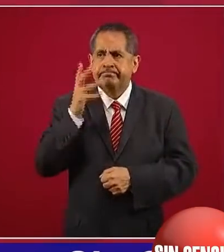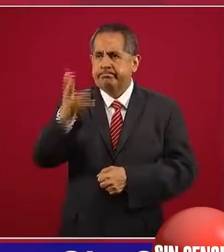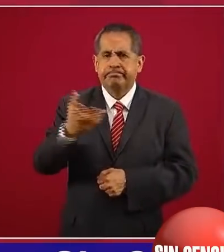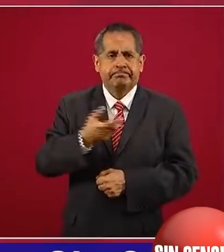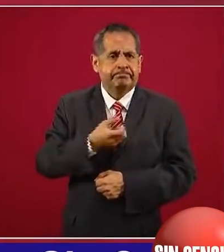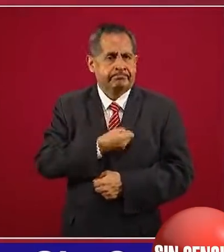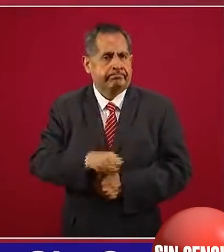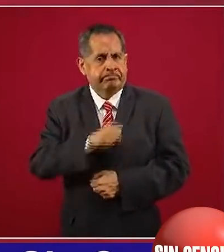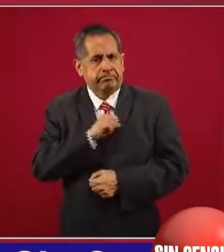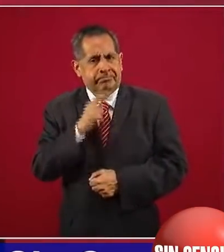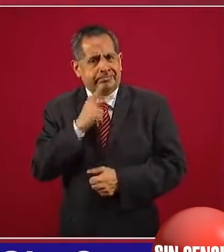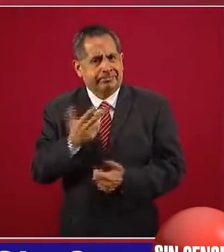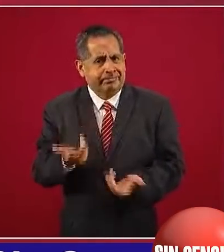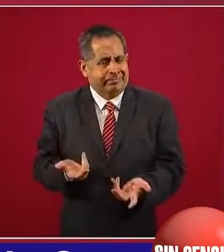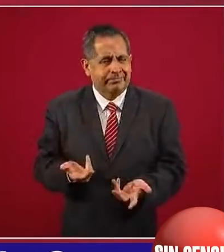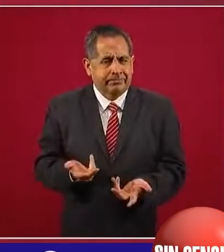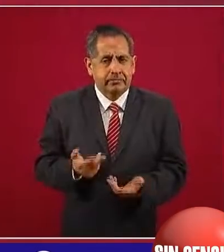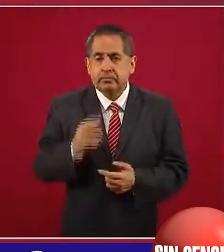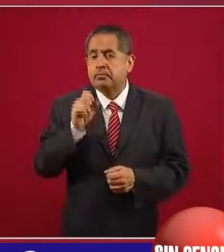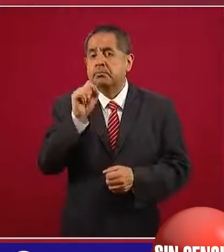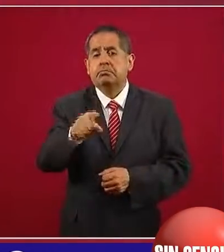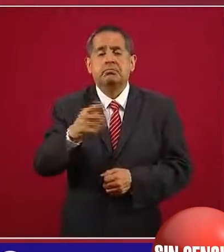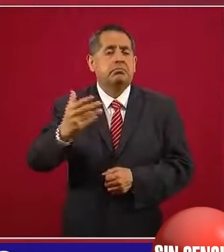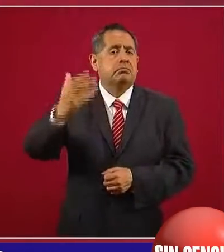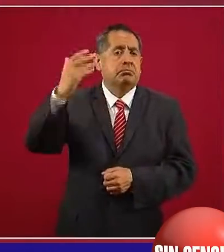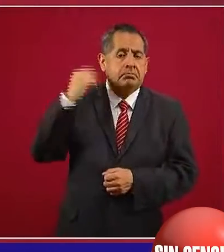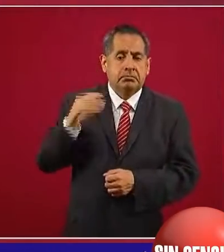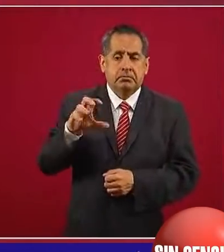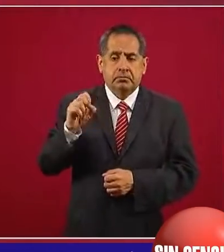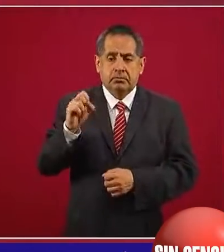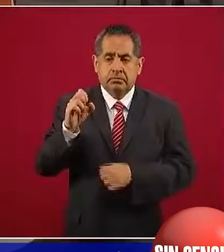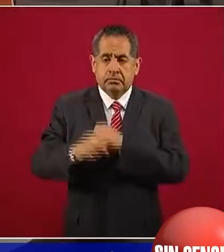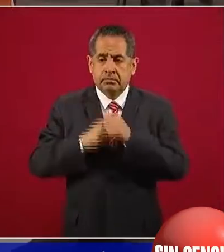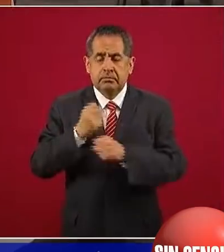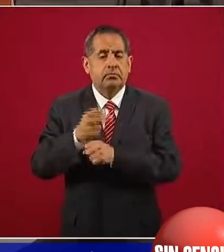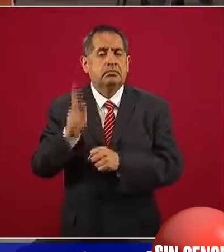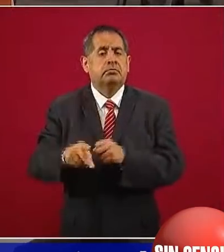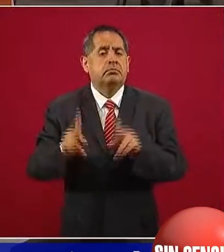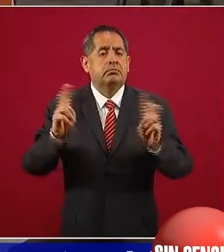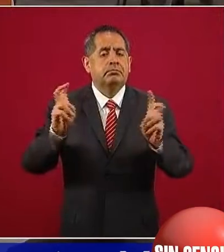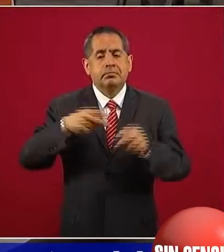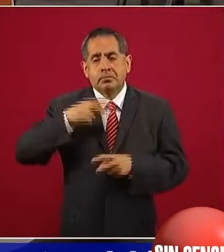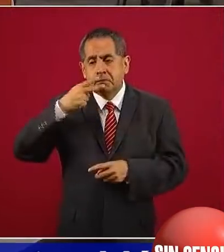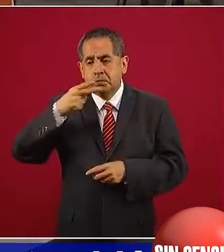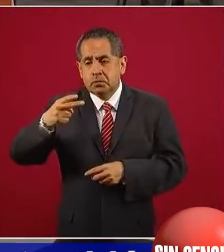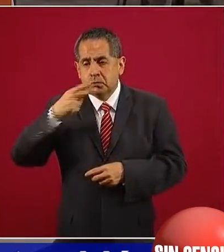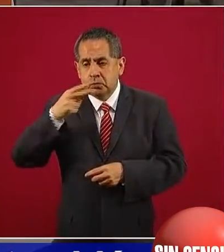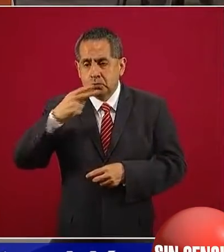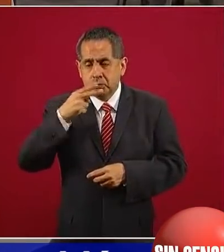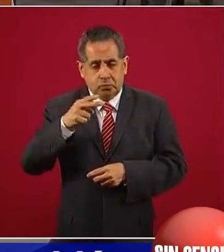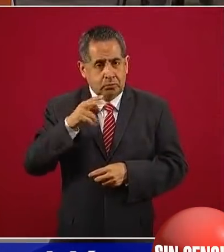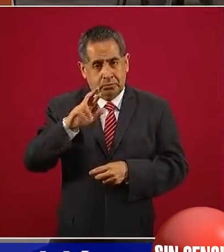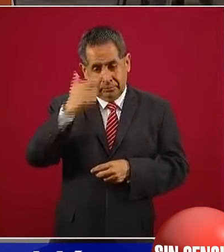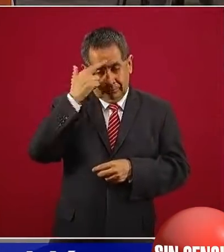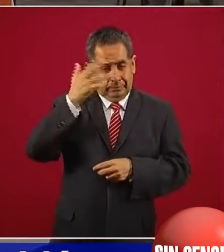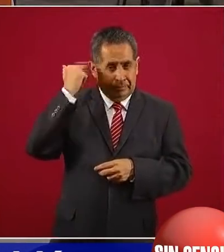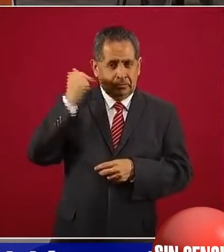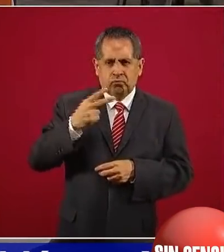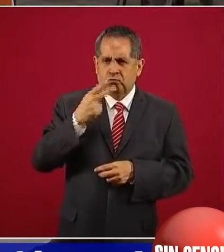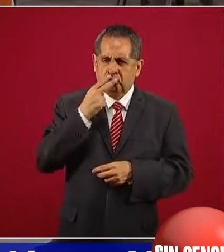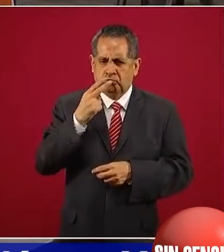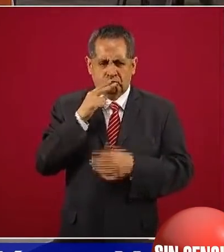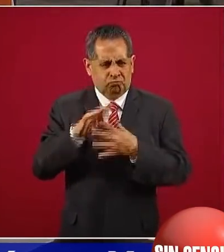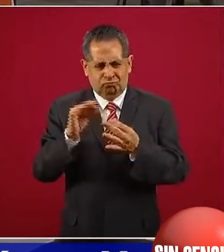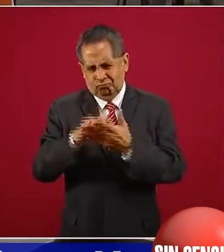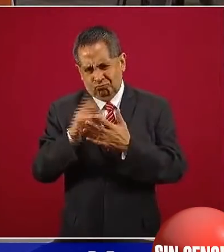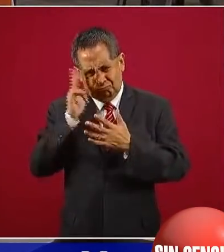lo mismo que ocurrió hace más de 60 años con el tema del tabaco. El tabaco fue reconocido con base en muy robusta